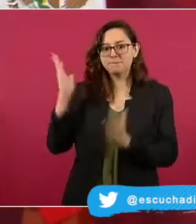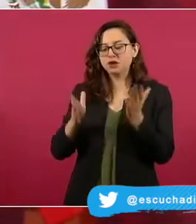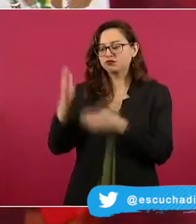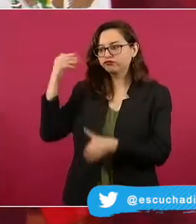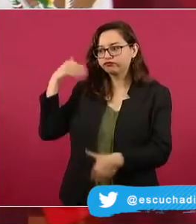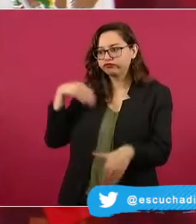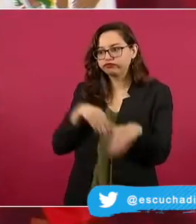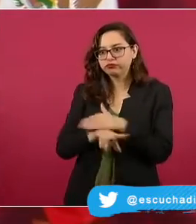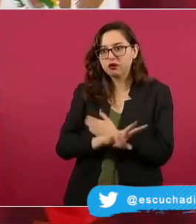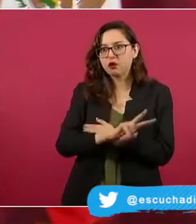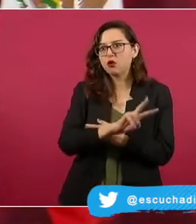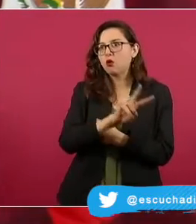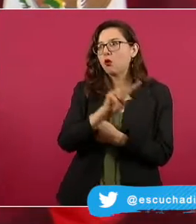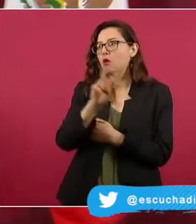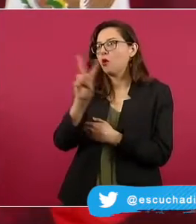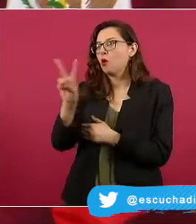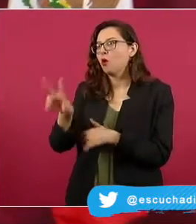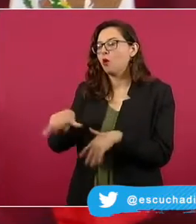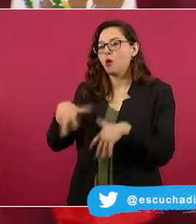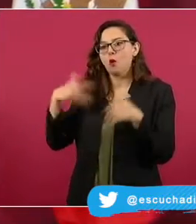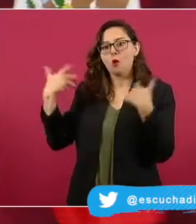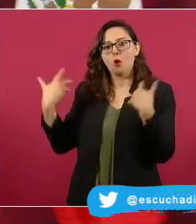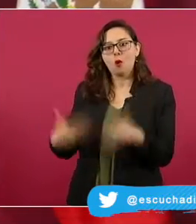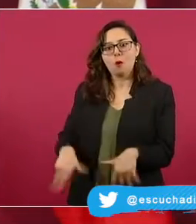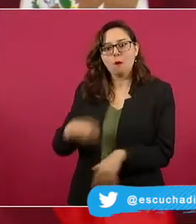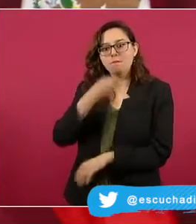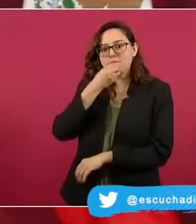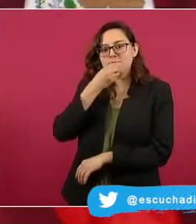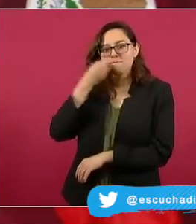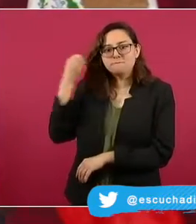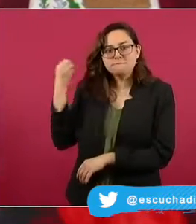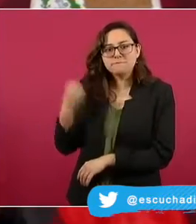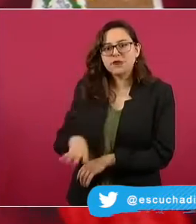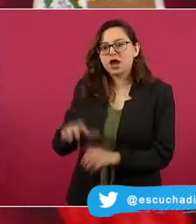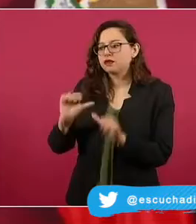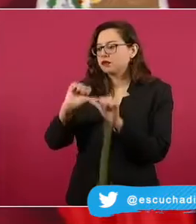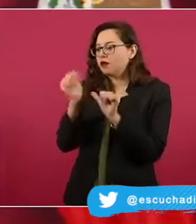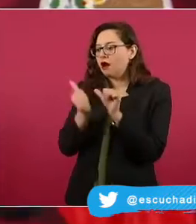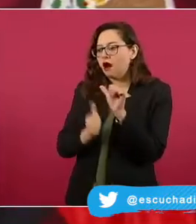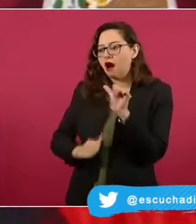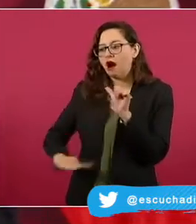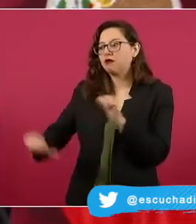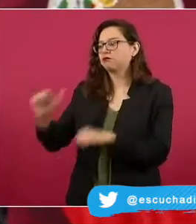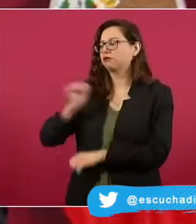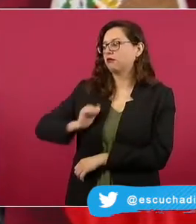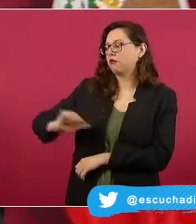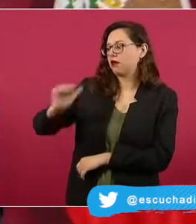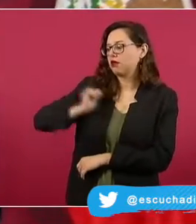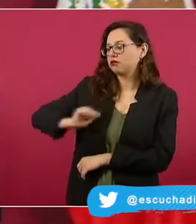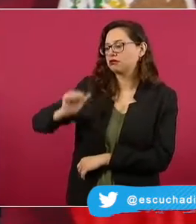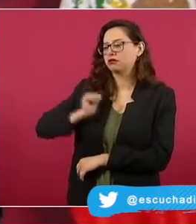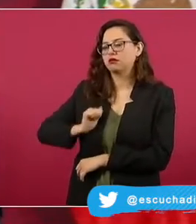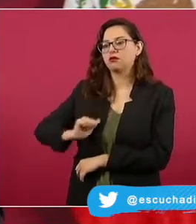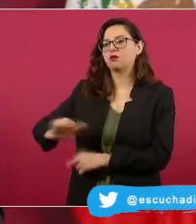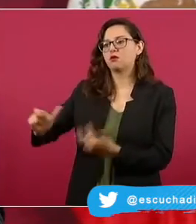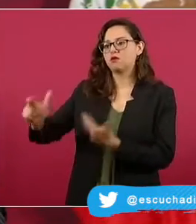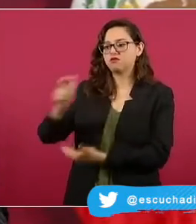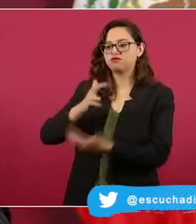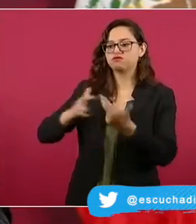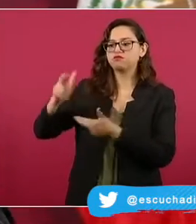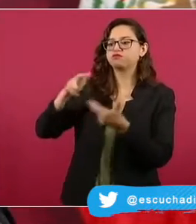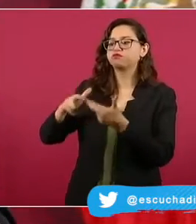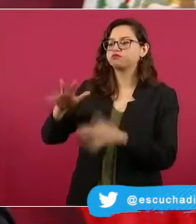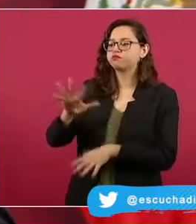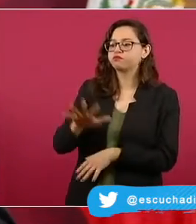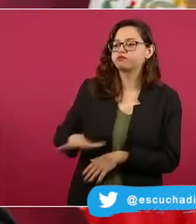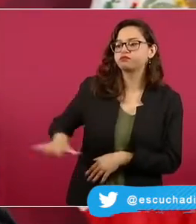de la investigación realizada por la Unidad de Inteligencia Financiera de toda la región. El presidente confirma que